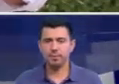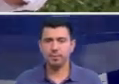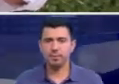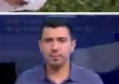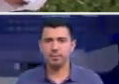en estudios